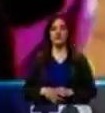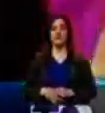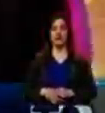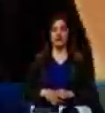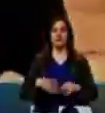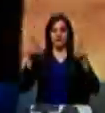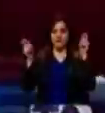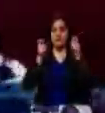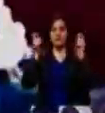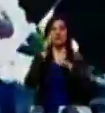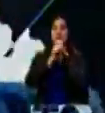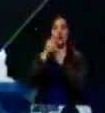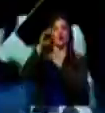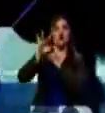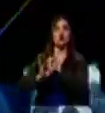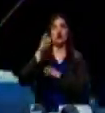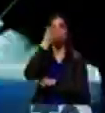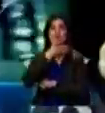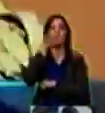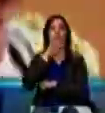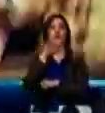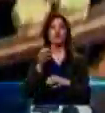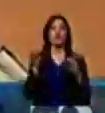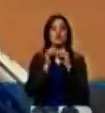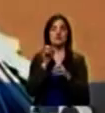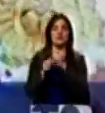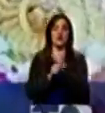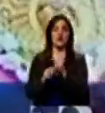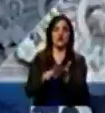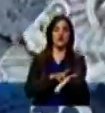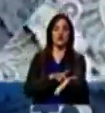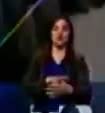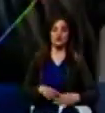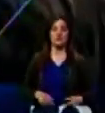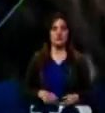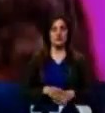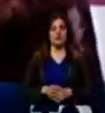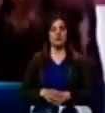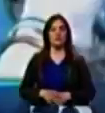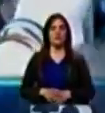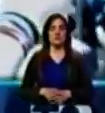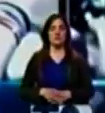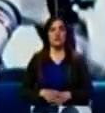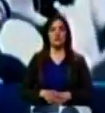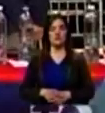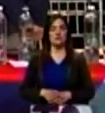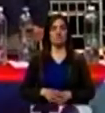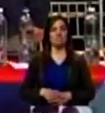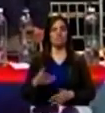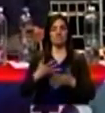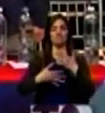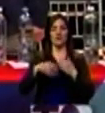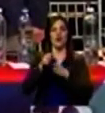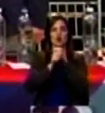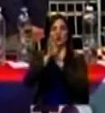La fiesta taurina 2018 en Ambato va a sumar un año más a esta tradición ambateña que va por los 66 años y